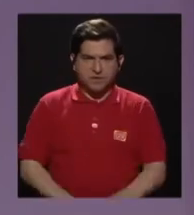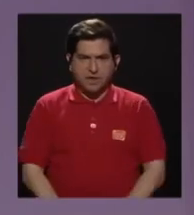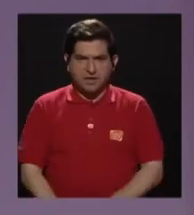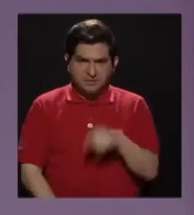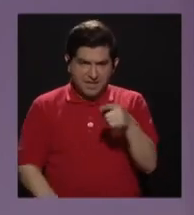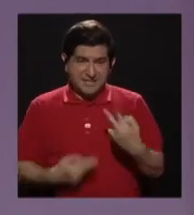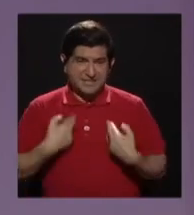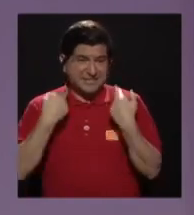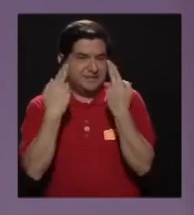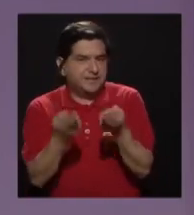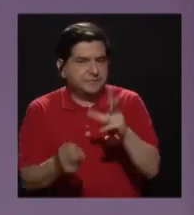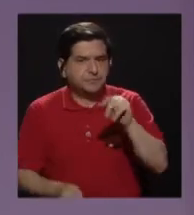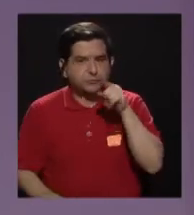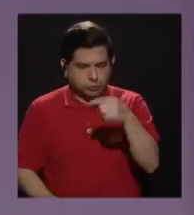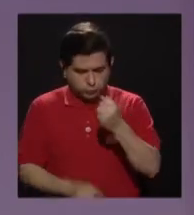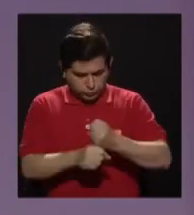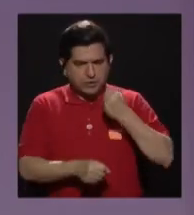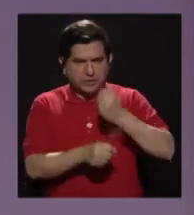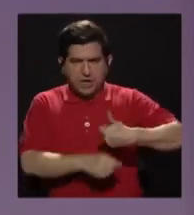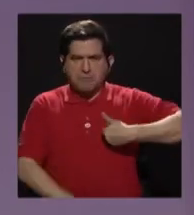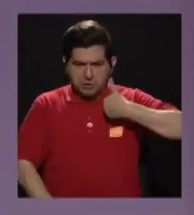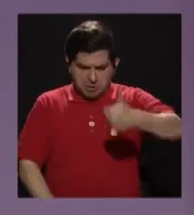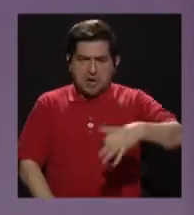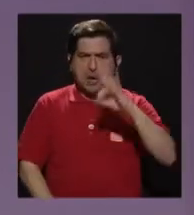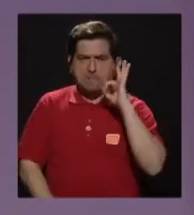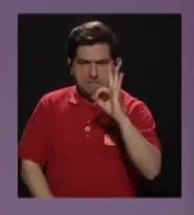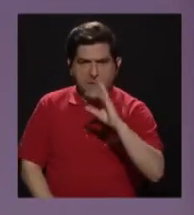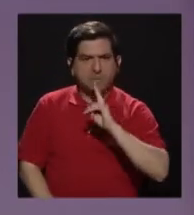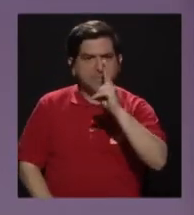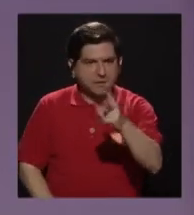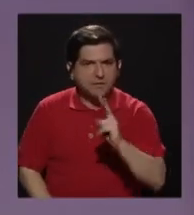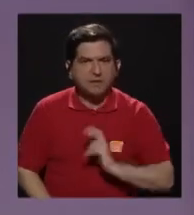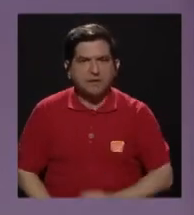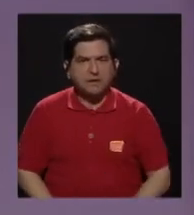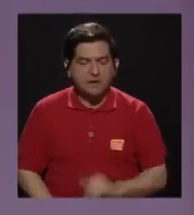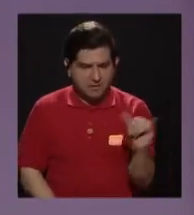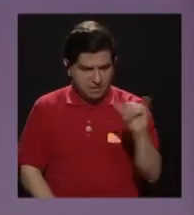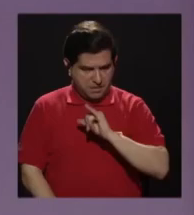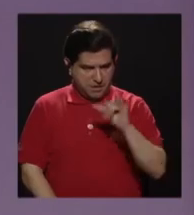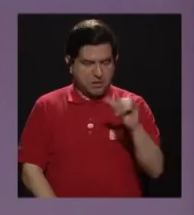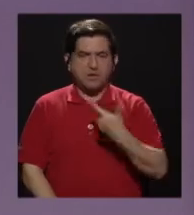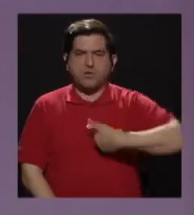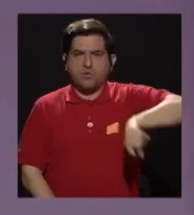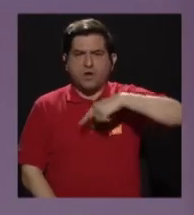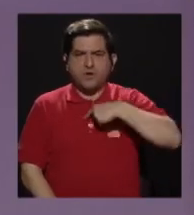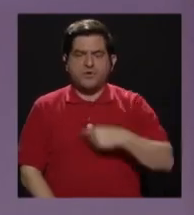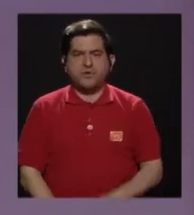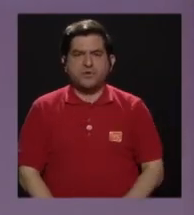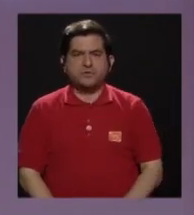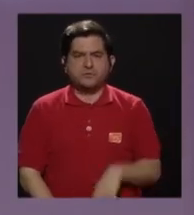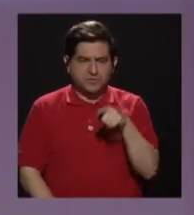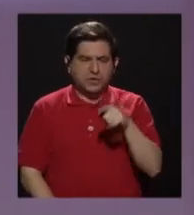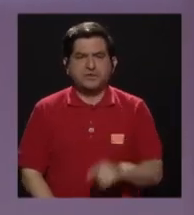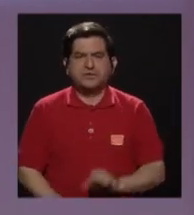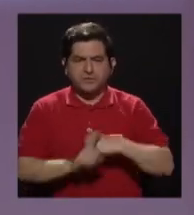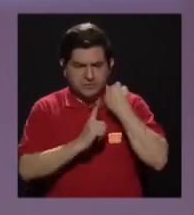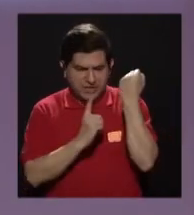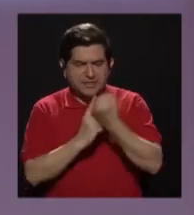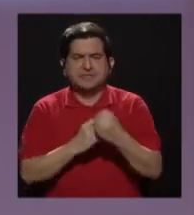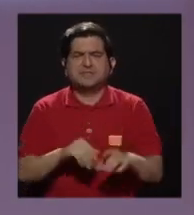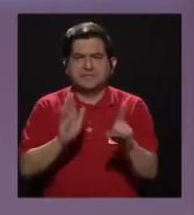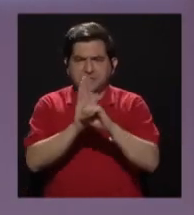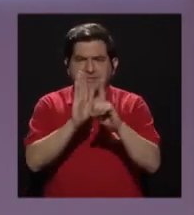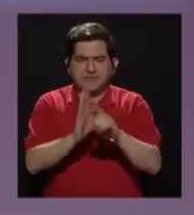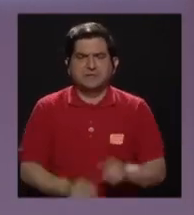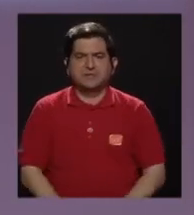lo están regalando, usted se lo ha ganado y se lo ha ganado muy bien, ¿verdad? Entonces, eso también que nos ponemos de corazón de pollo entre los derechos y